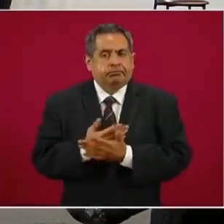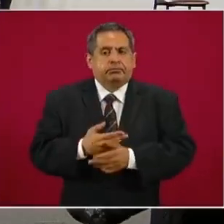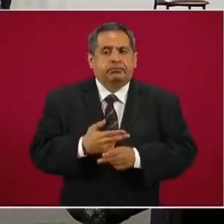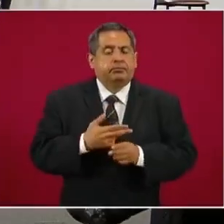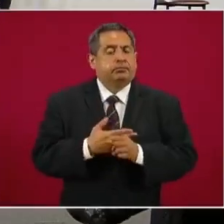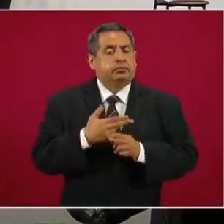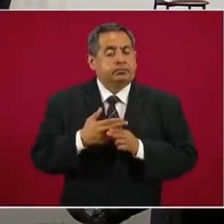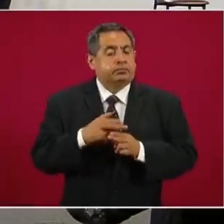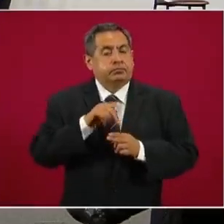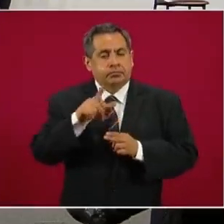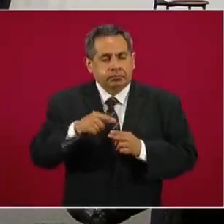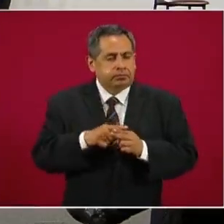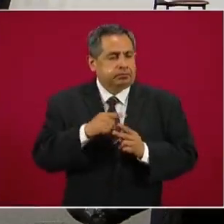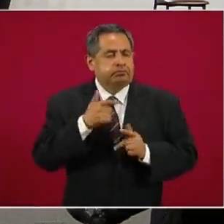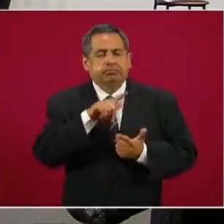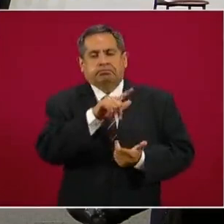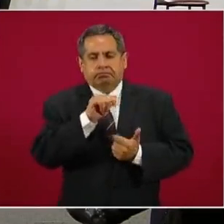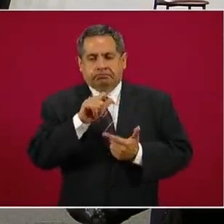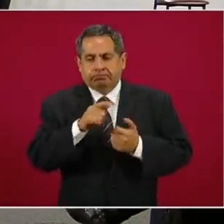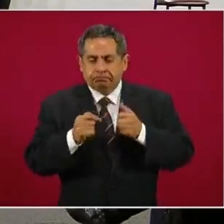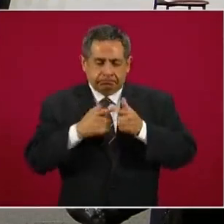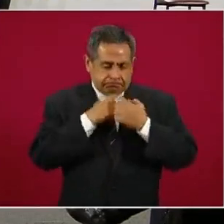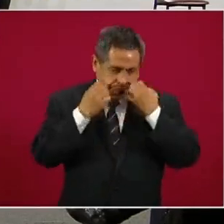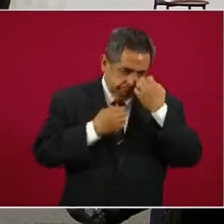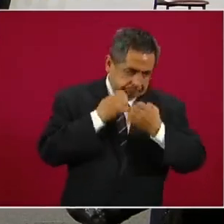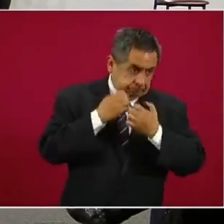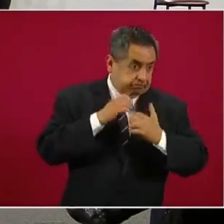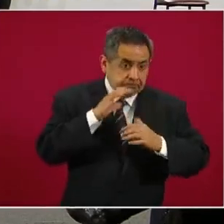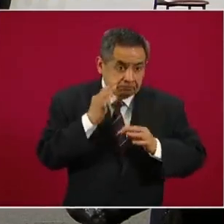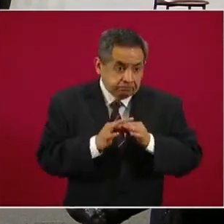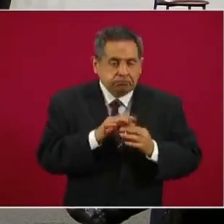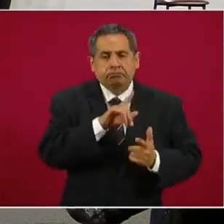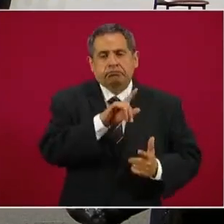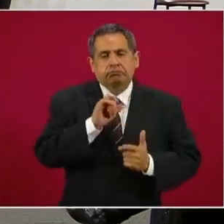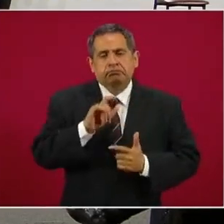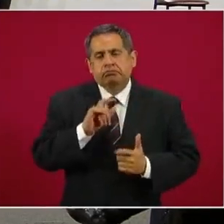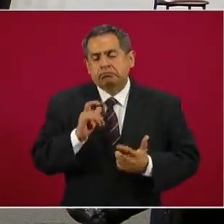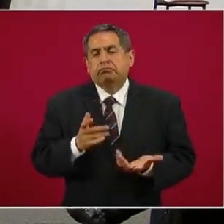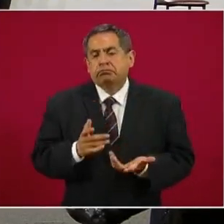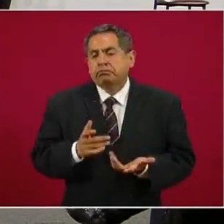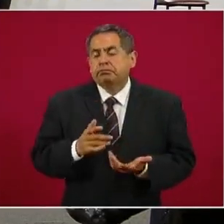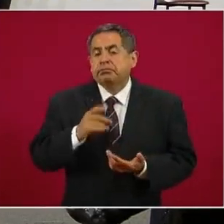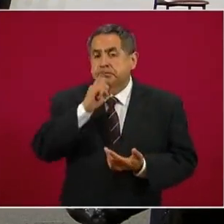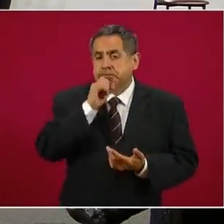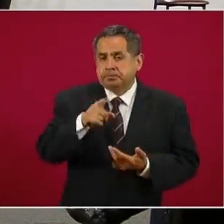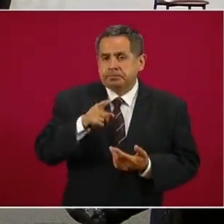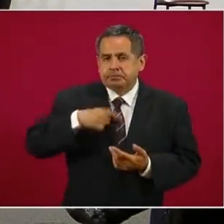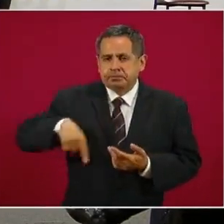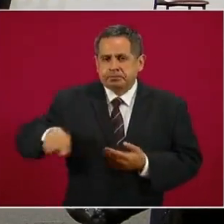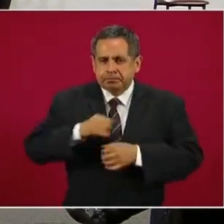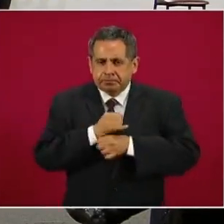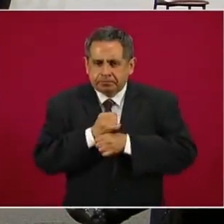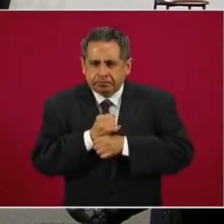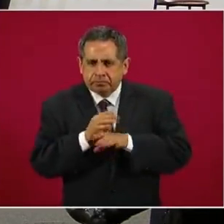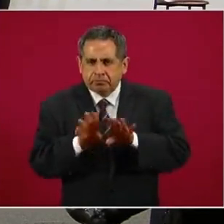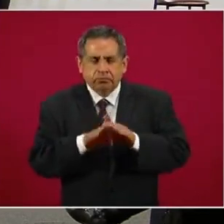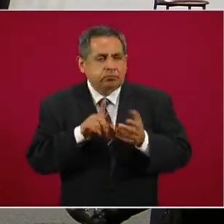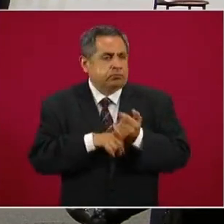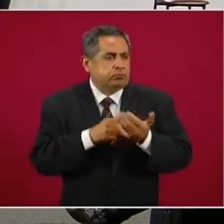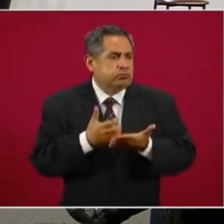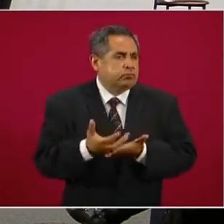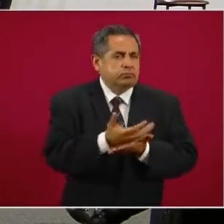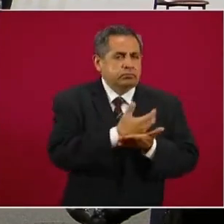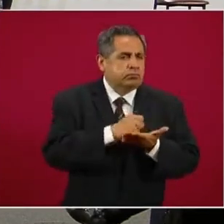convierte más tarde en recaudación. Si consideramos también todos los resultados de la auditoría que se obtienen de ingresos